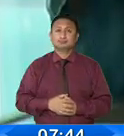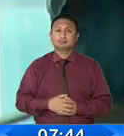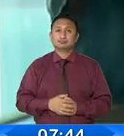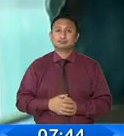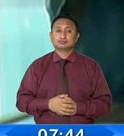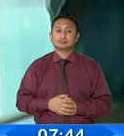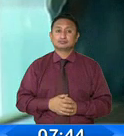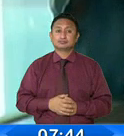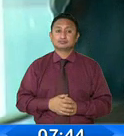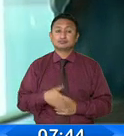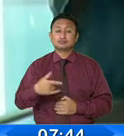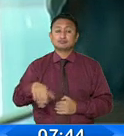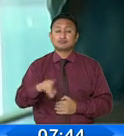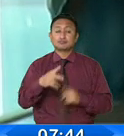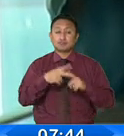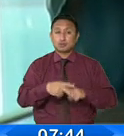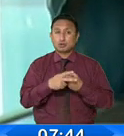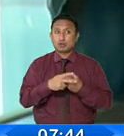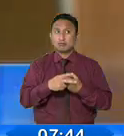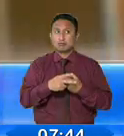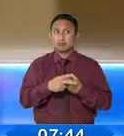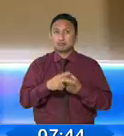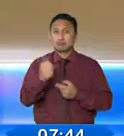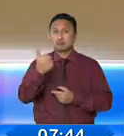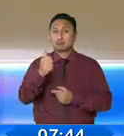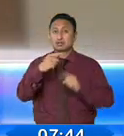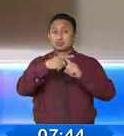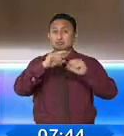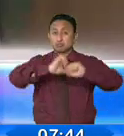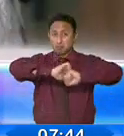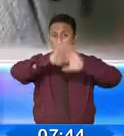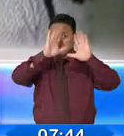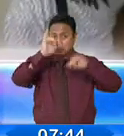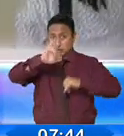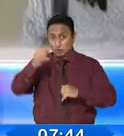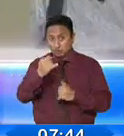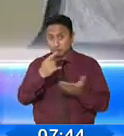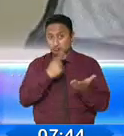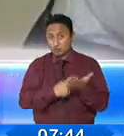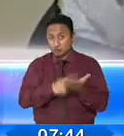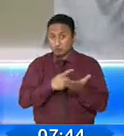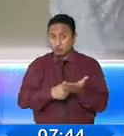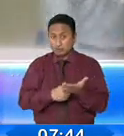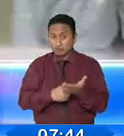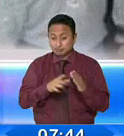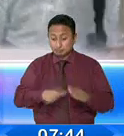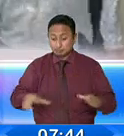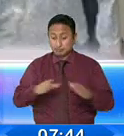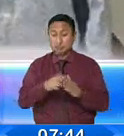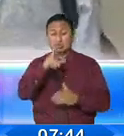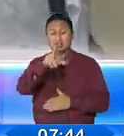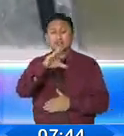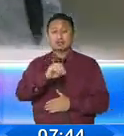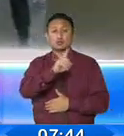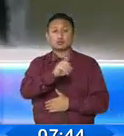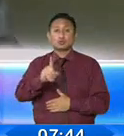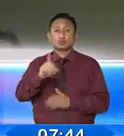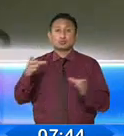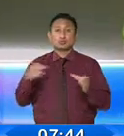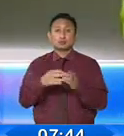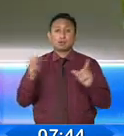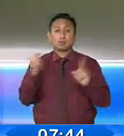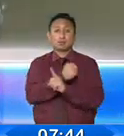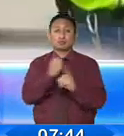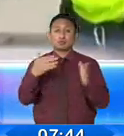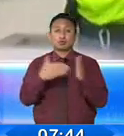La audiencia dio inicio alrededor de las 10:30 de la mañana de este jueves en la sala 301 de la Unidad de Violencia contra la